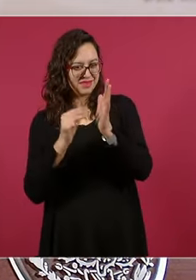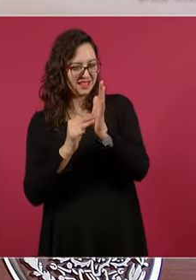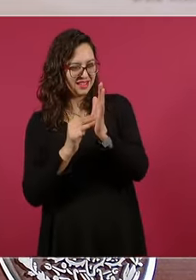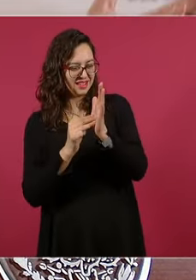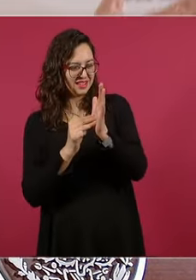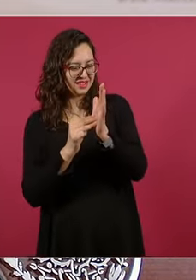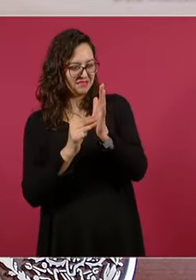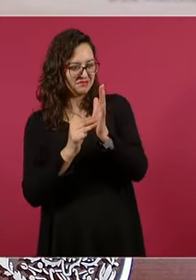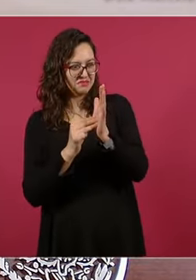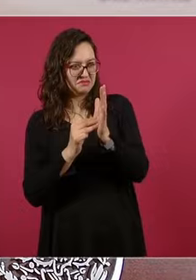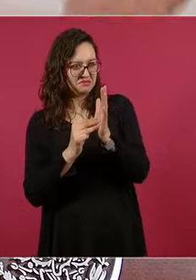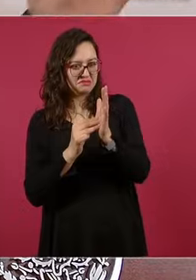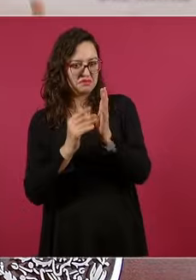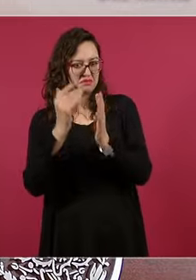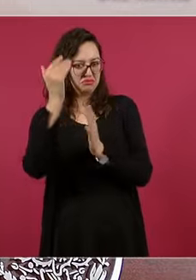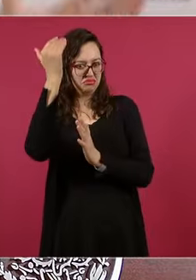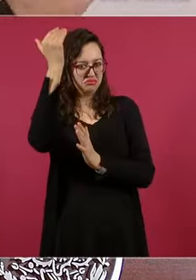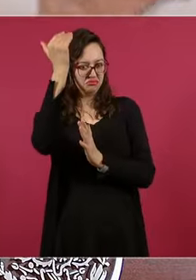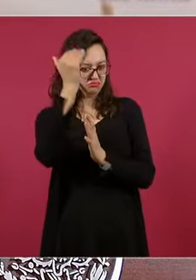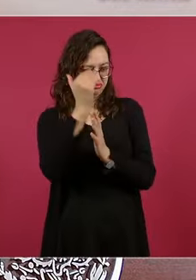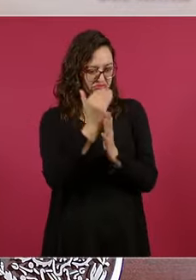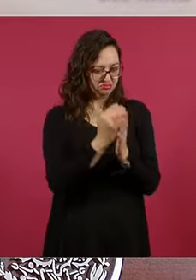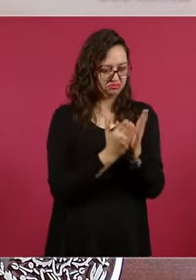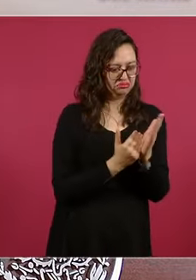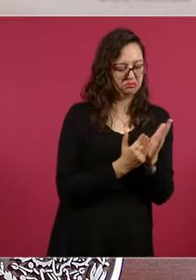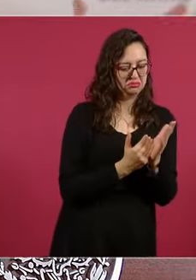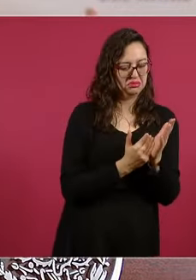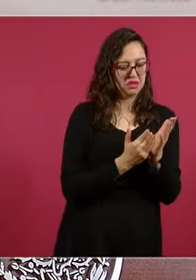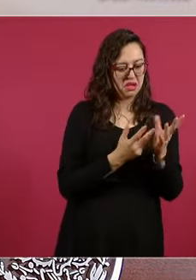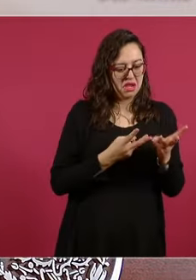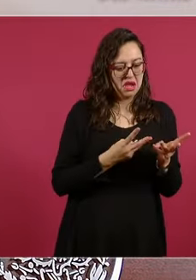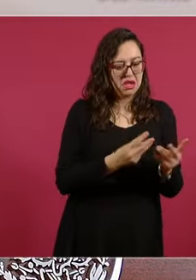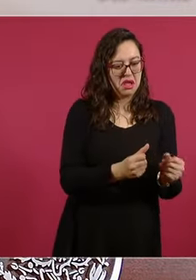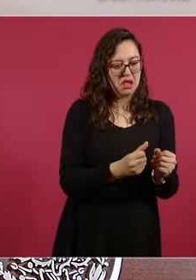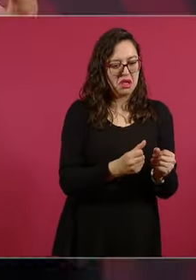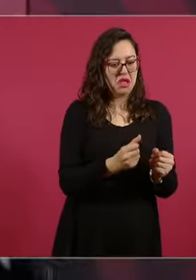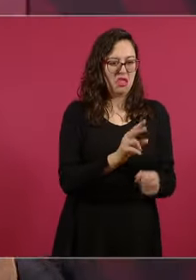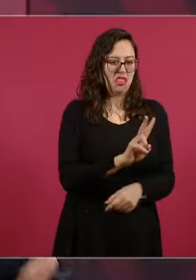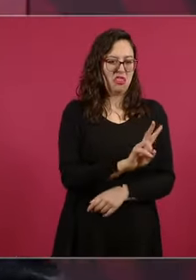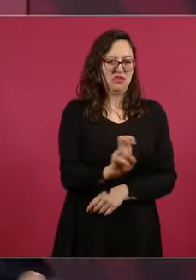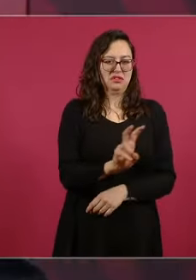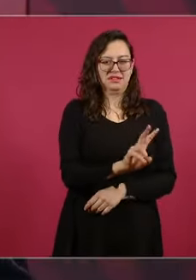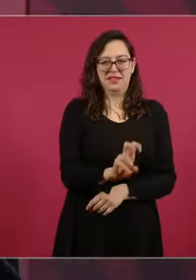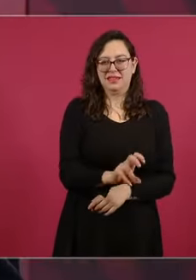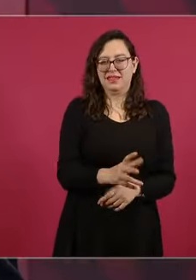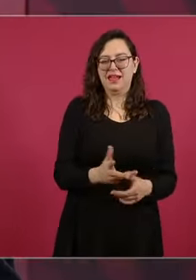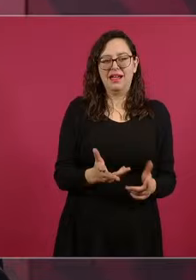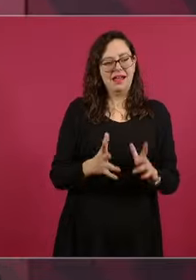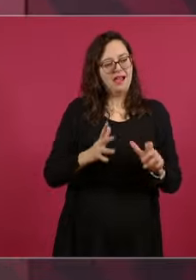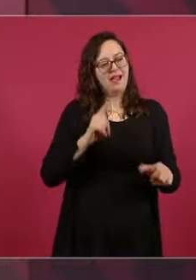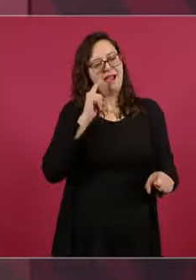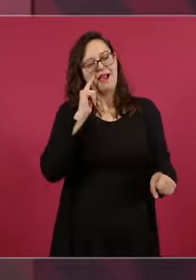pues nada, que el manejo de un servicio así significa